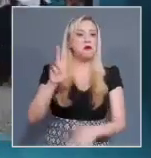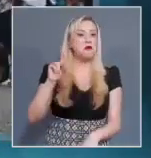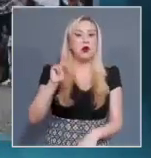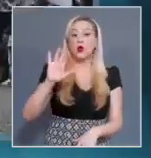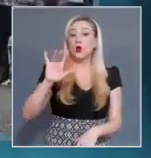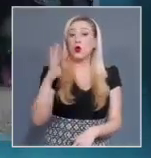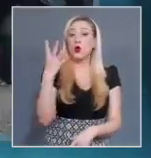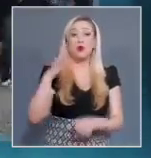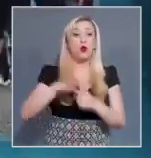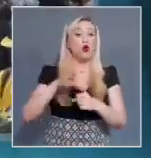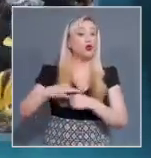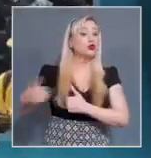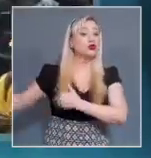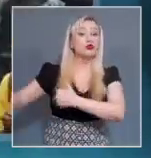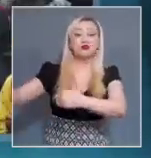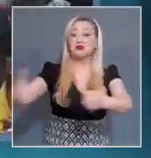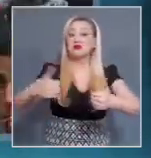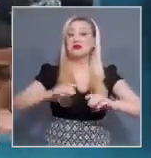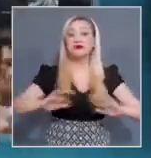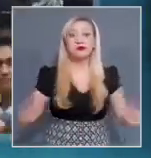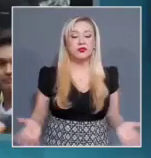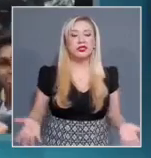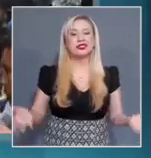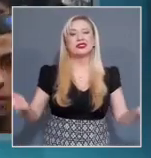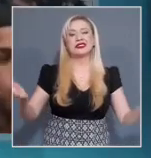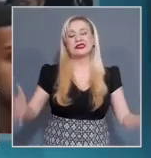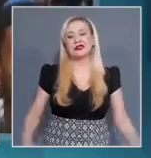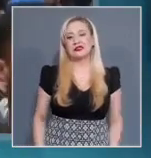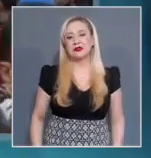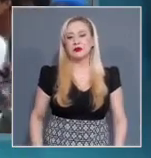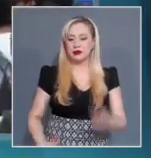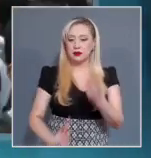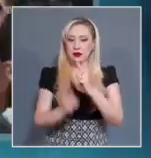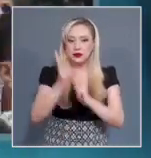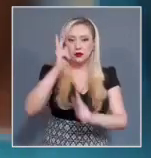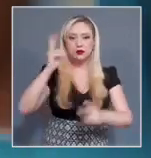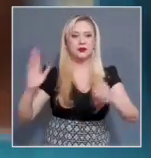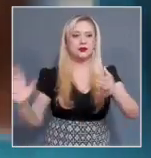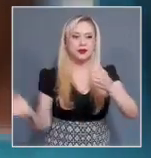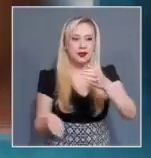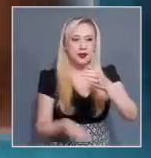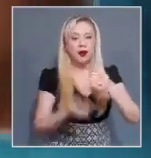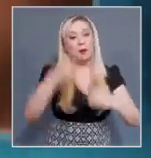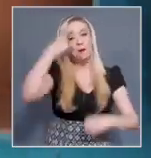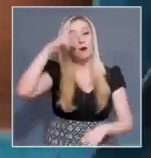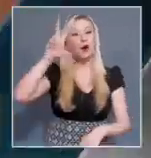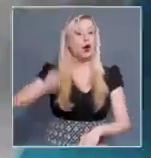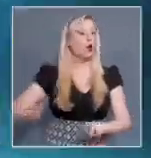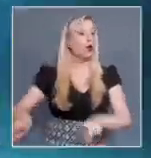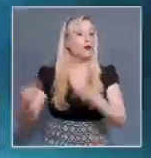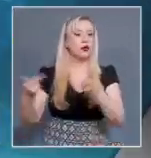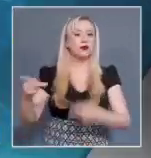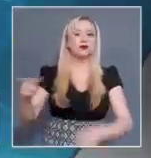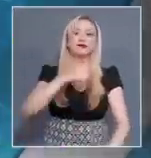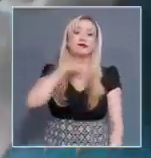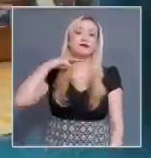La iniciativa que permitía la siembra, porte y consumo, pero no la venta, fue calificada como un fracaso.